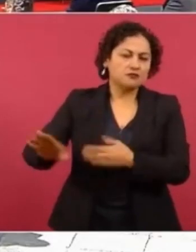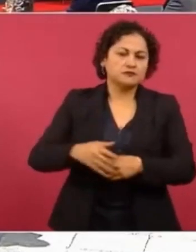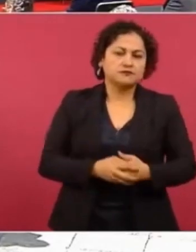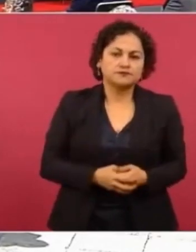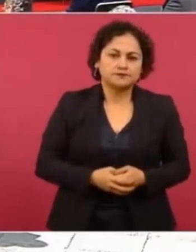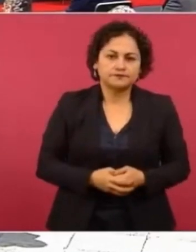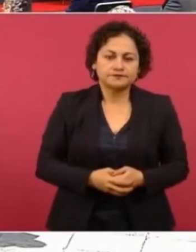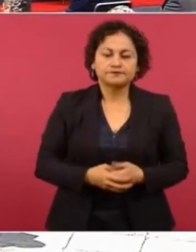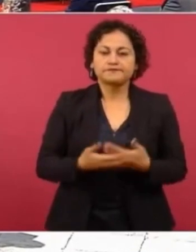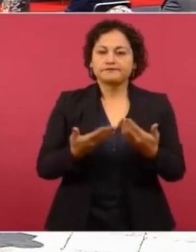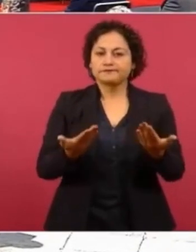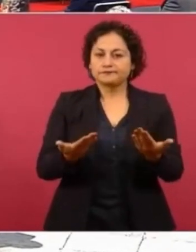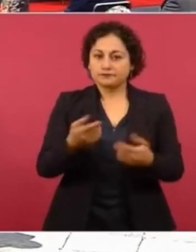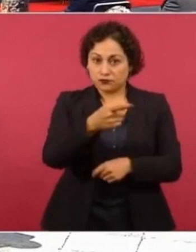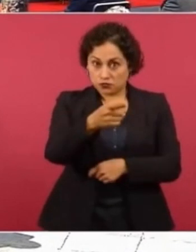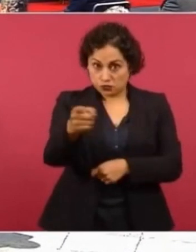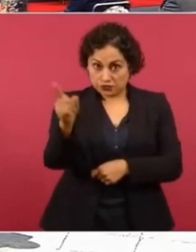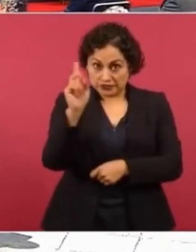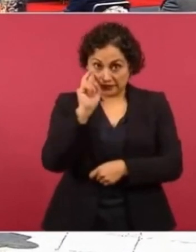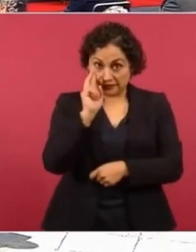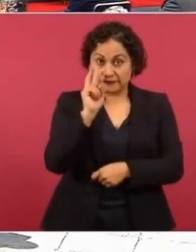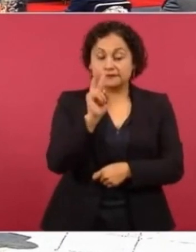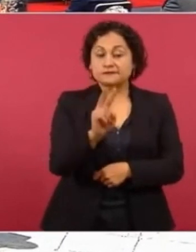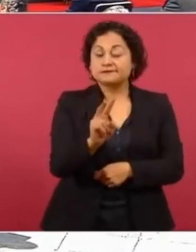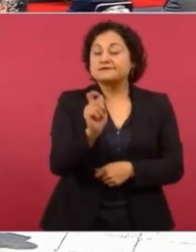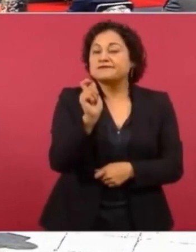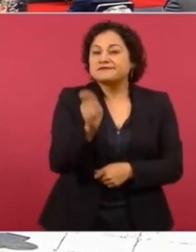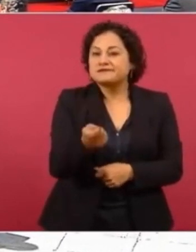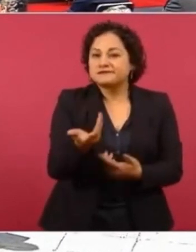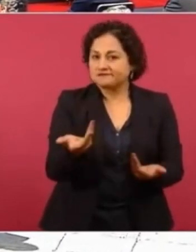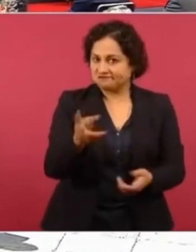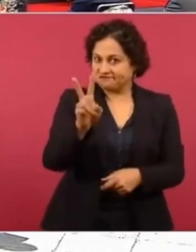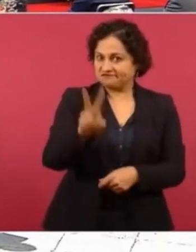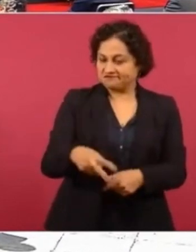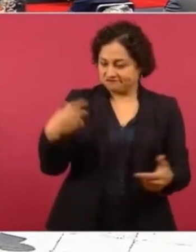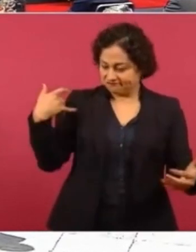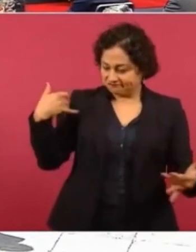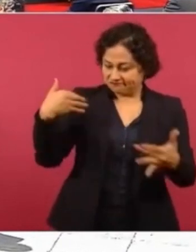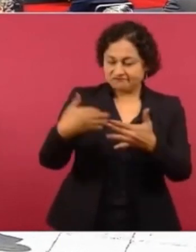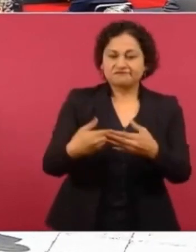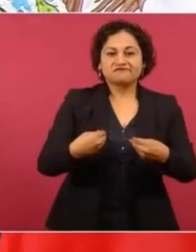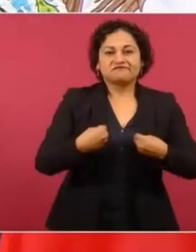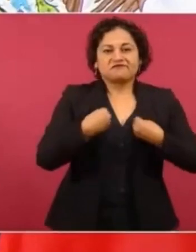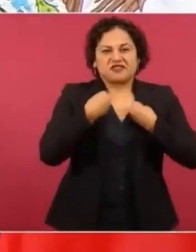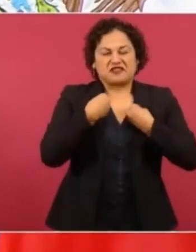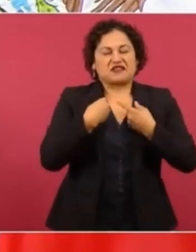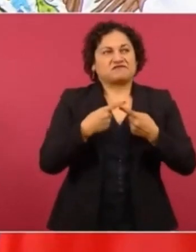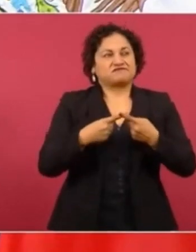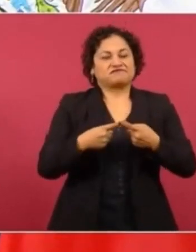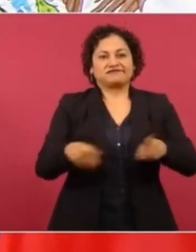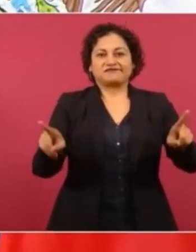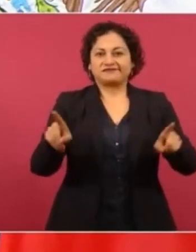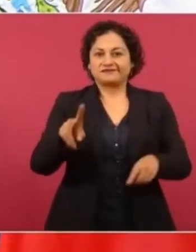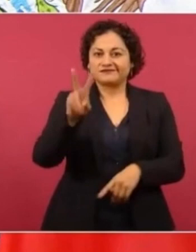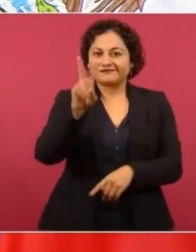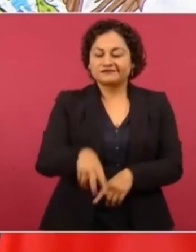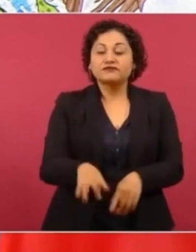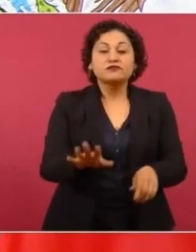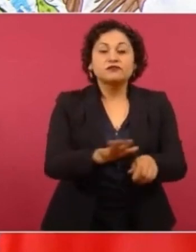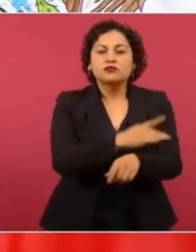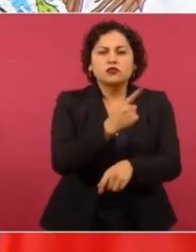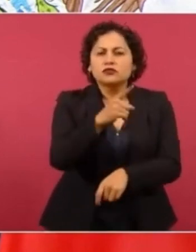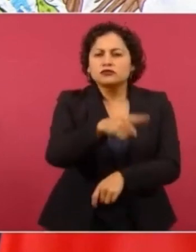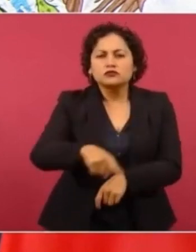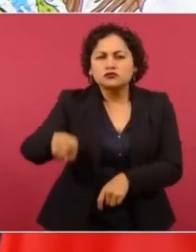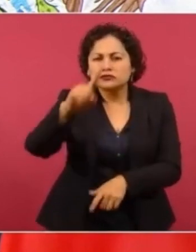miren ustedes las paradojas de la vida nadie se imaginó en el que en el centro